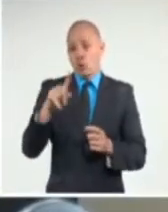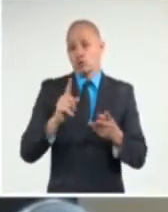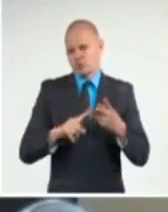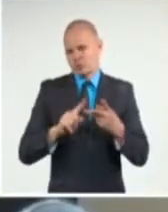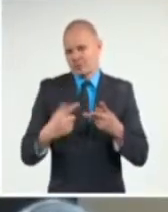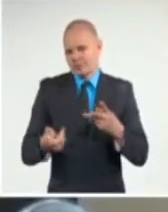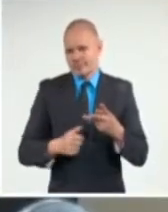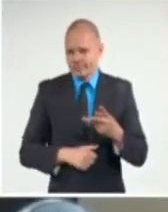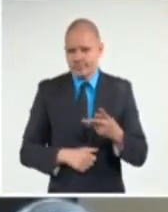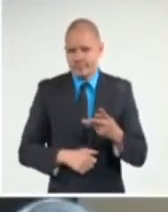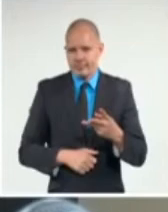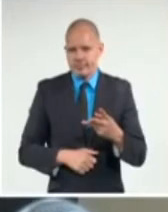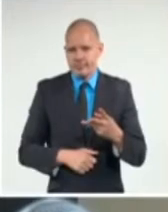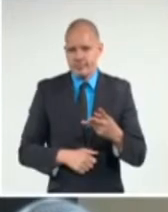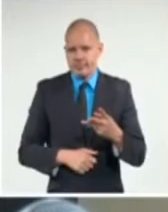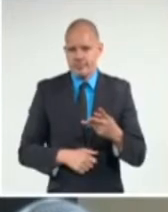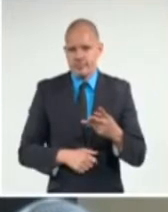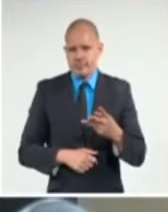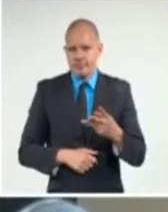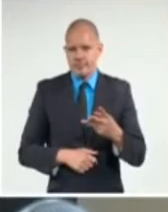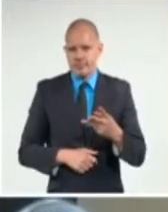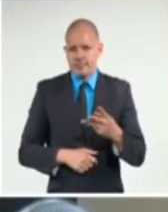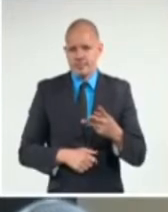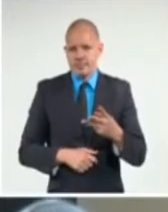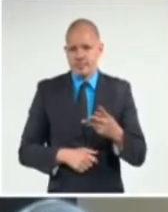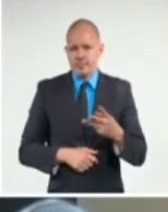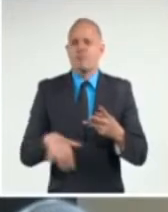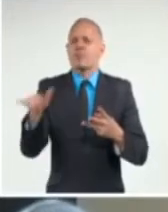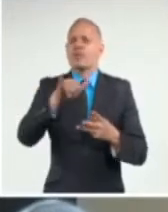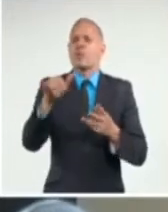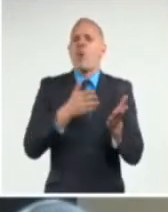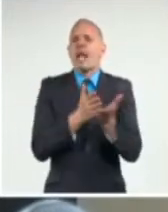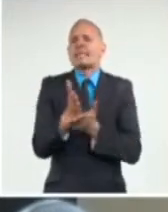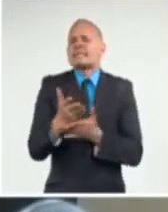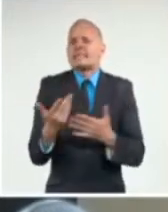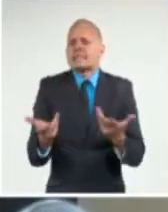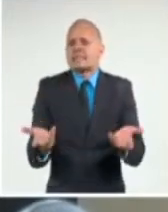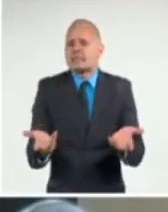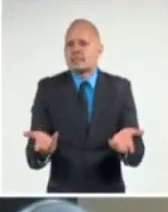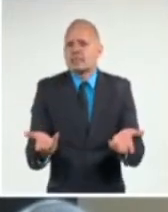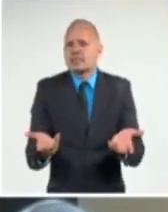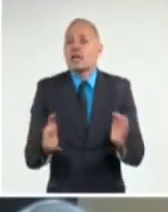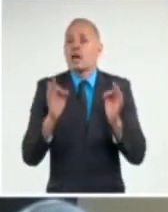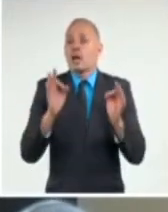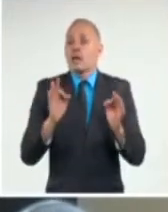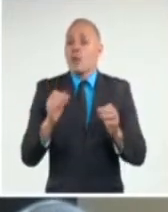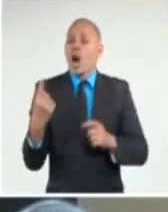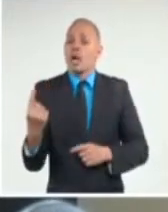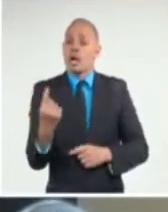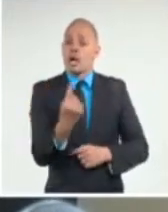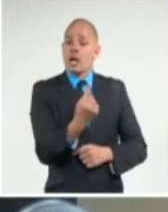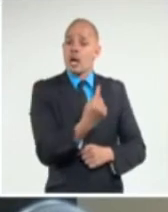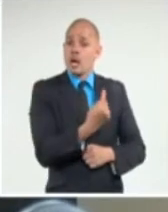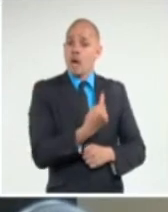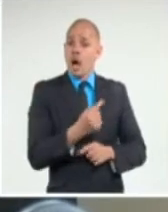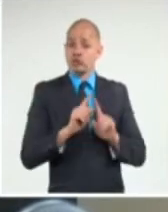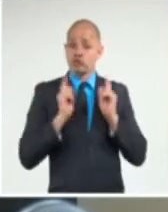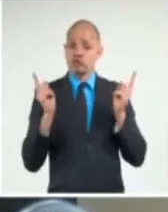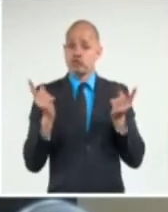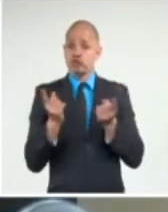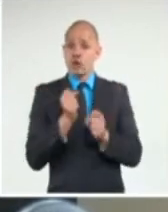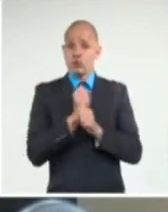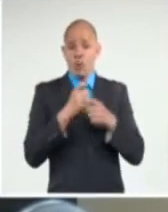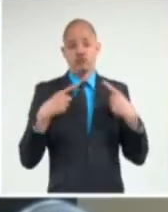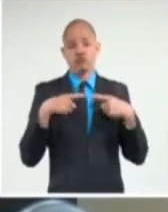importante fue que se mantuvo también la integridad en cuanto a la humildad